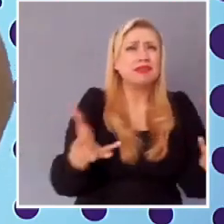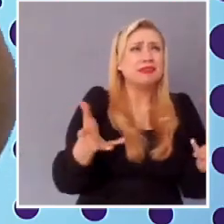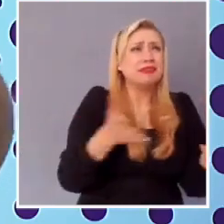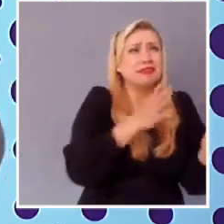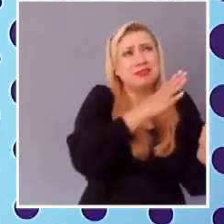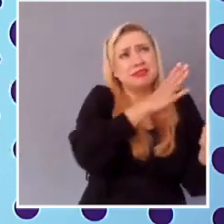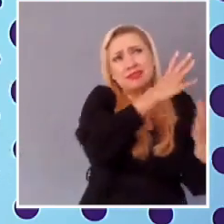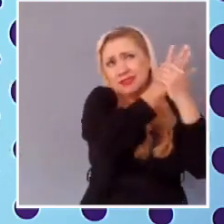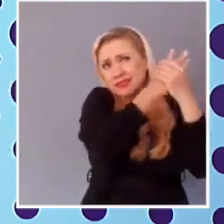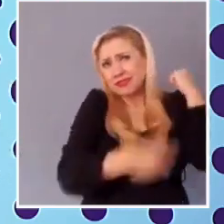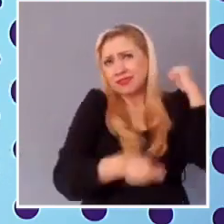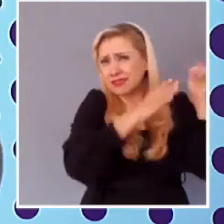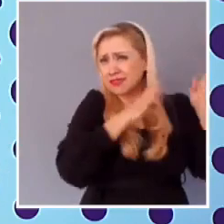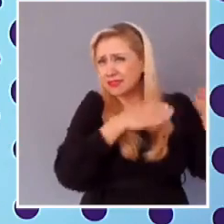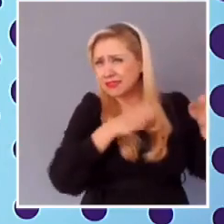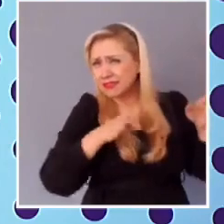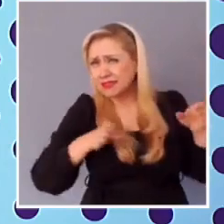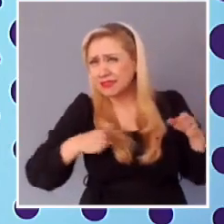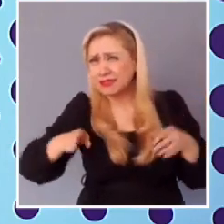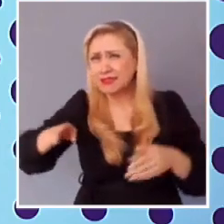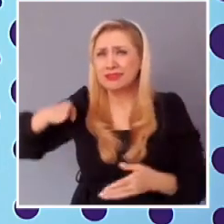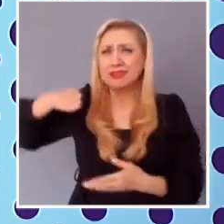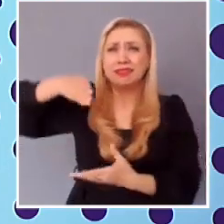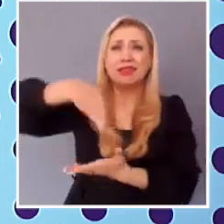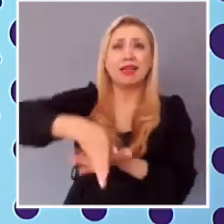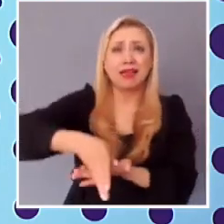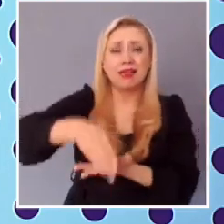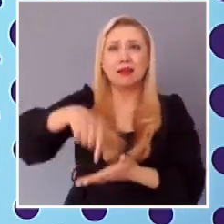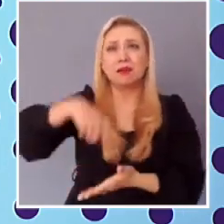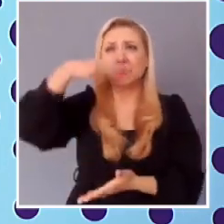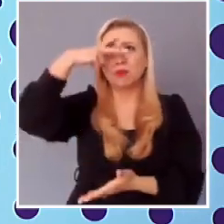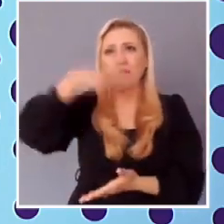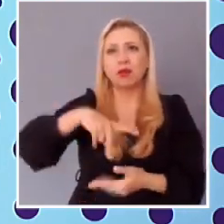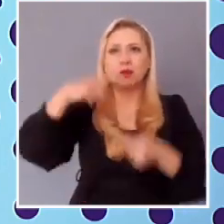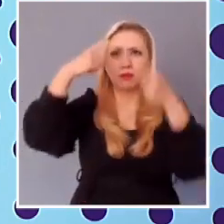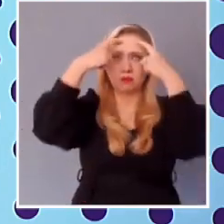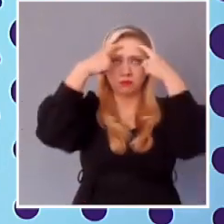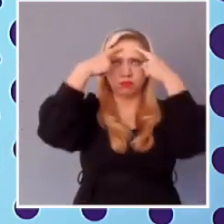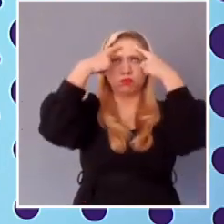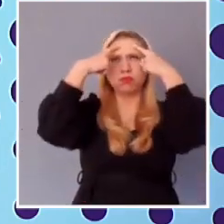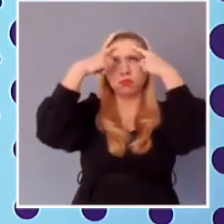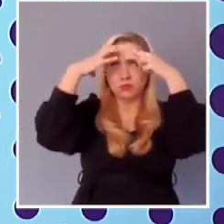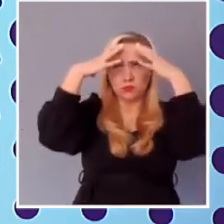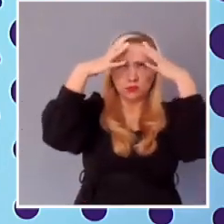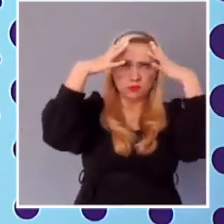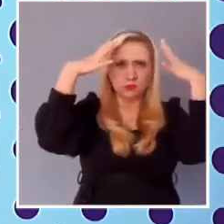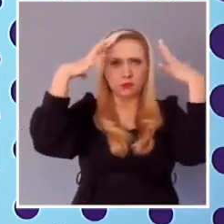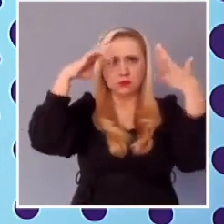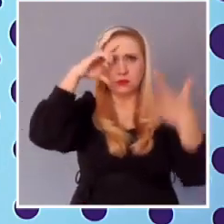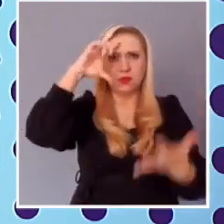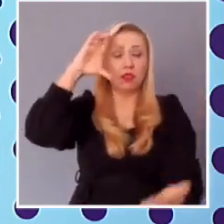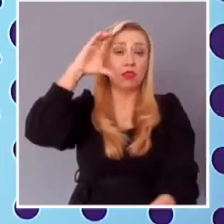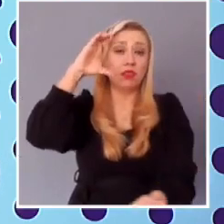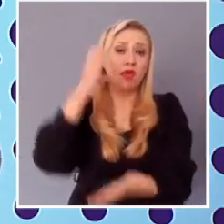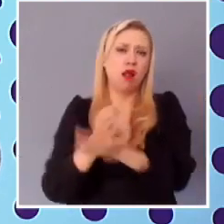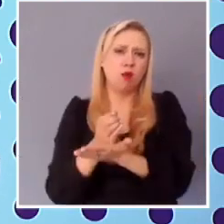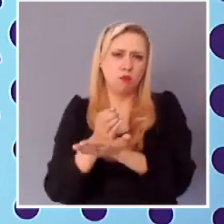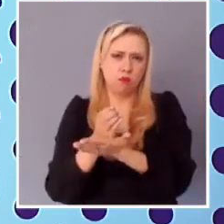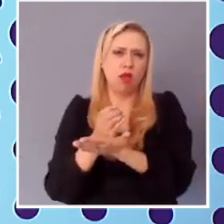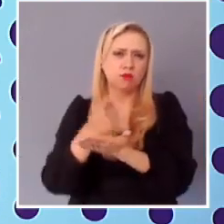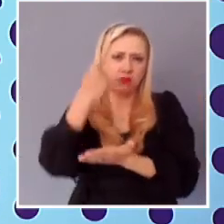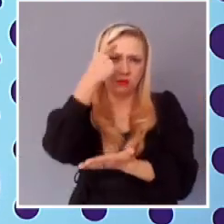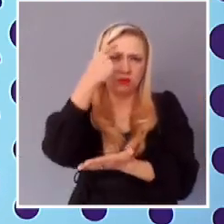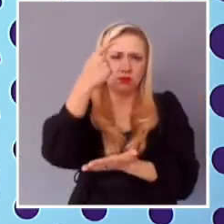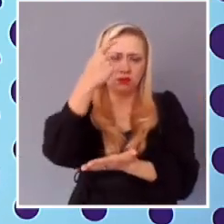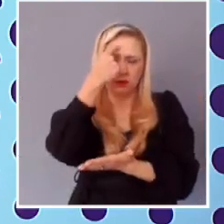para llegar a Estados Unidos, todo esto implica que, pues, que tu persona, tu salud mental está ahí en juego día a